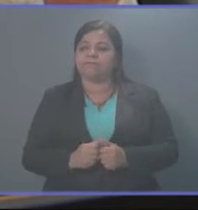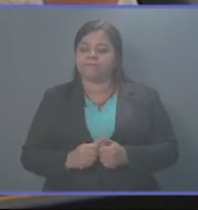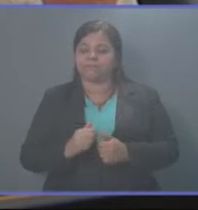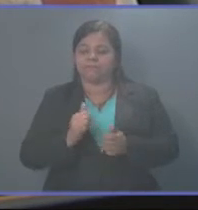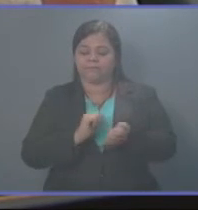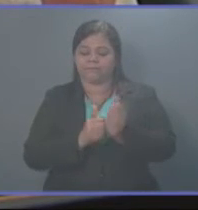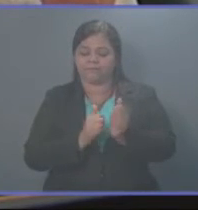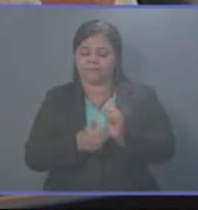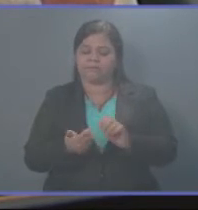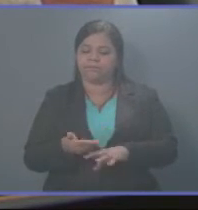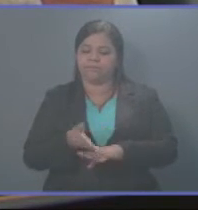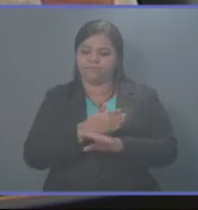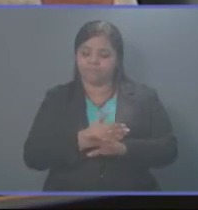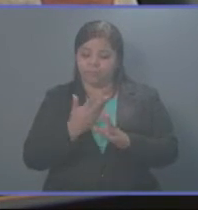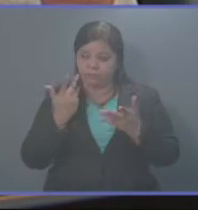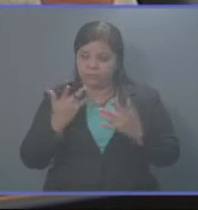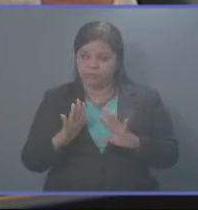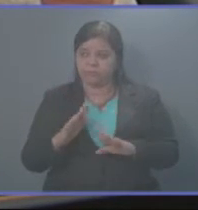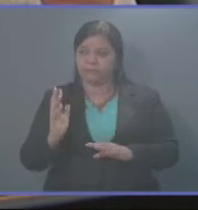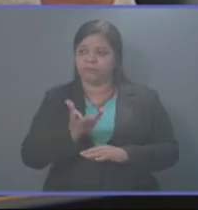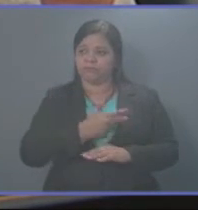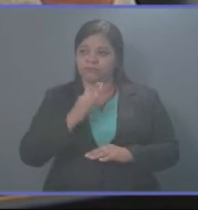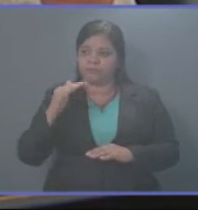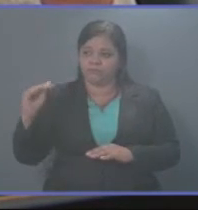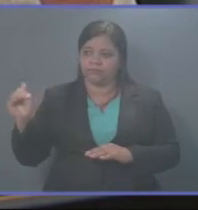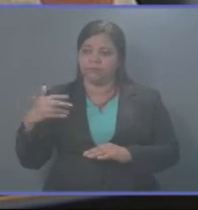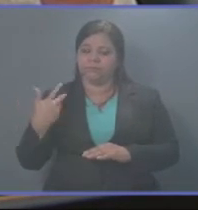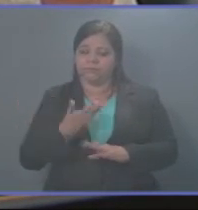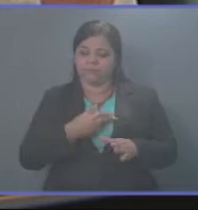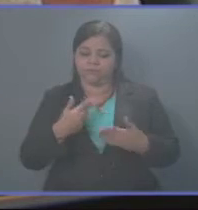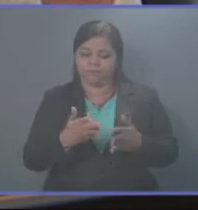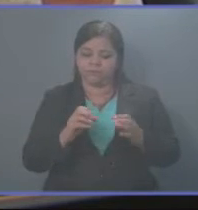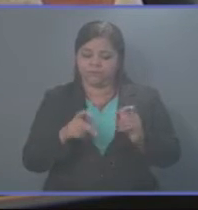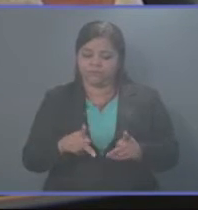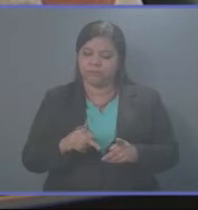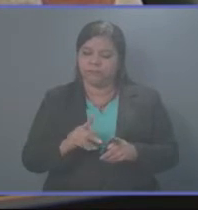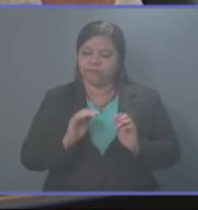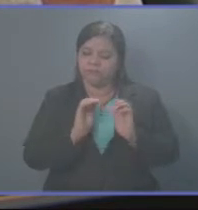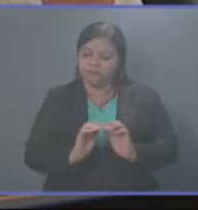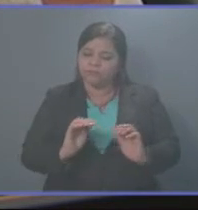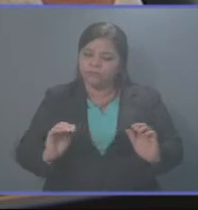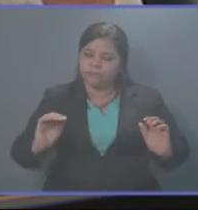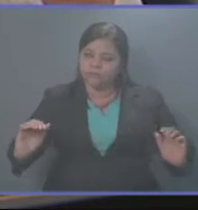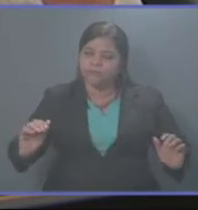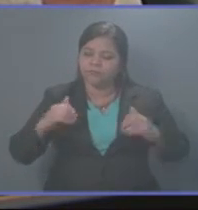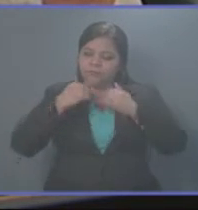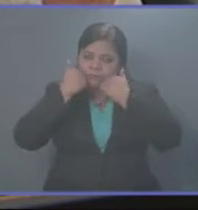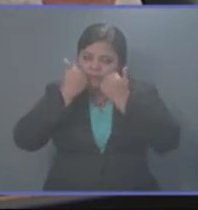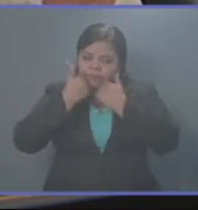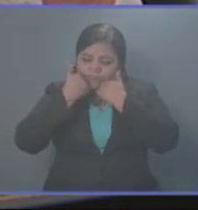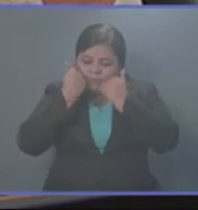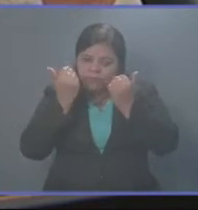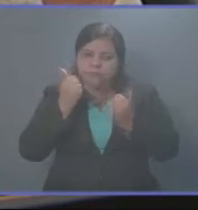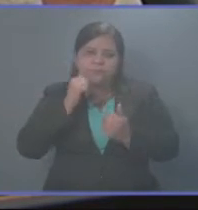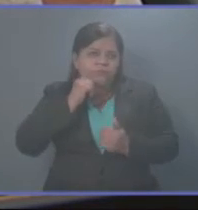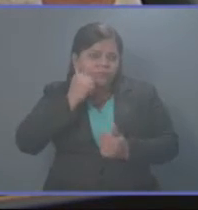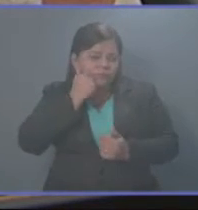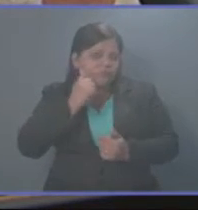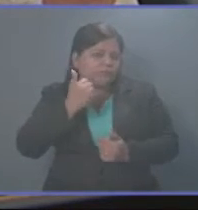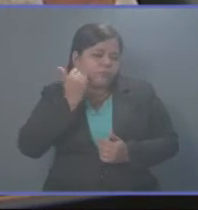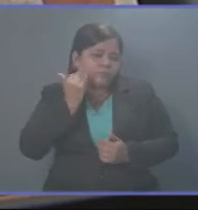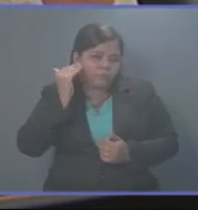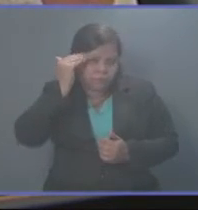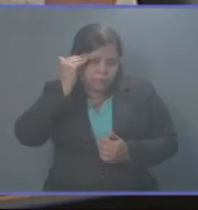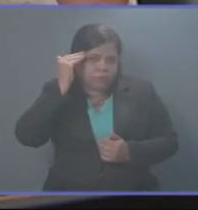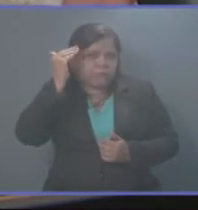elitista que ha existido en este país y darle la oportunidad a todos esos niños, niñas, jovencitos, adultos, a